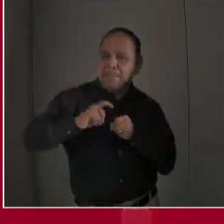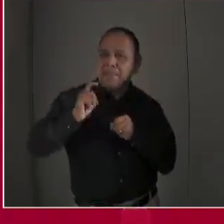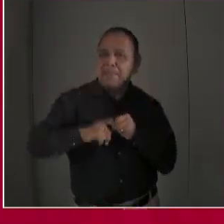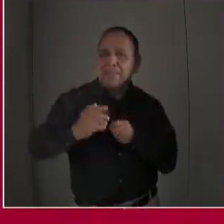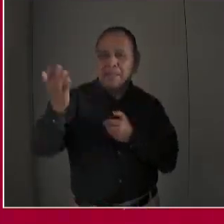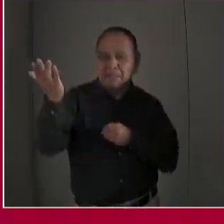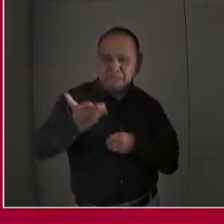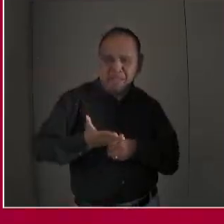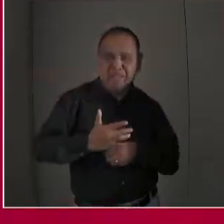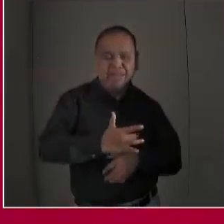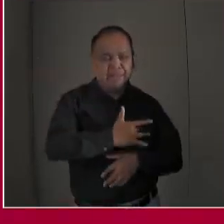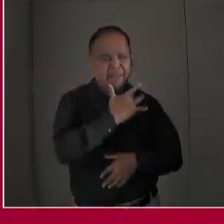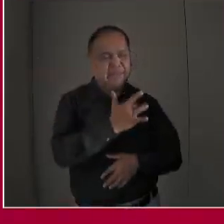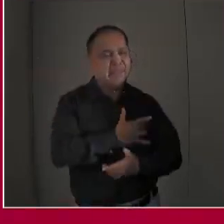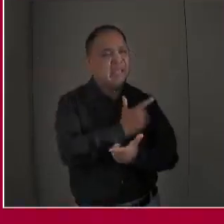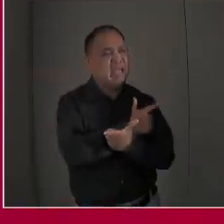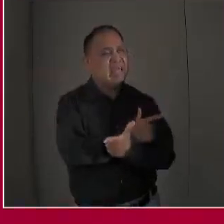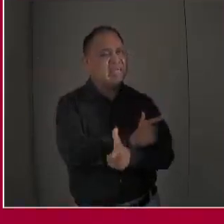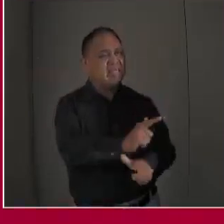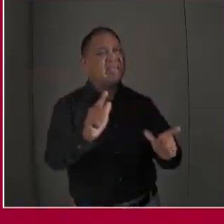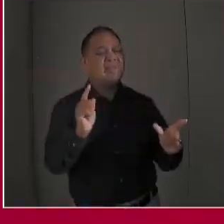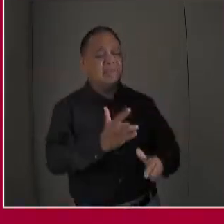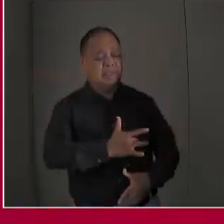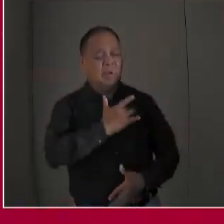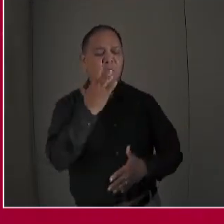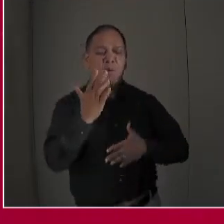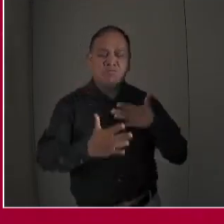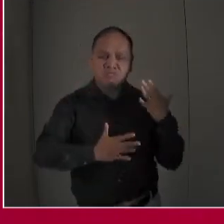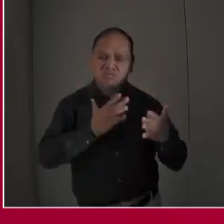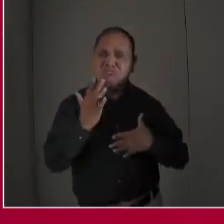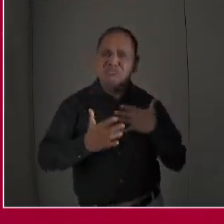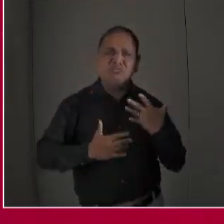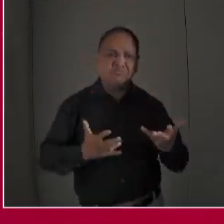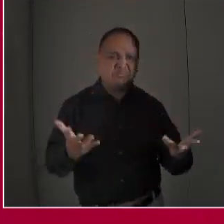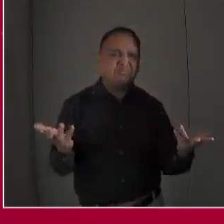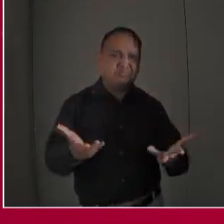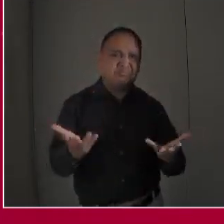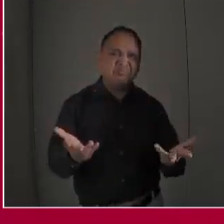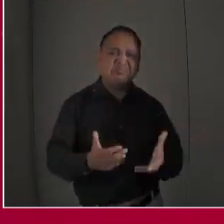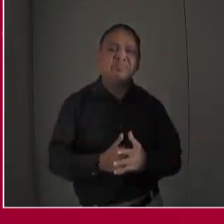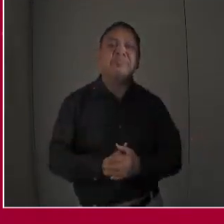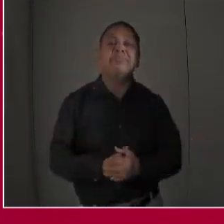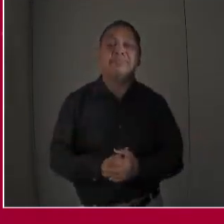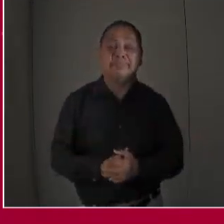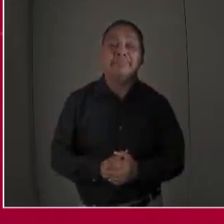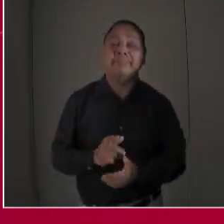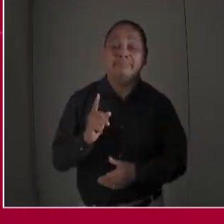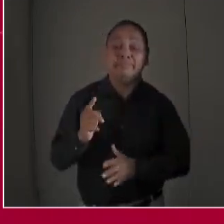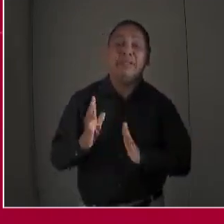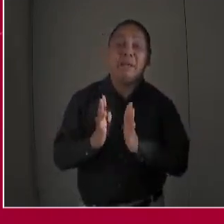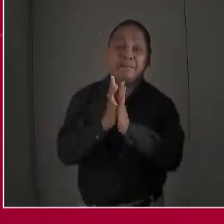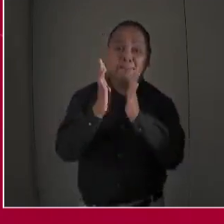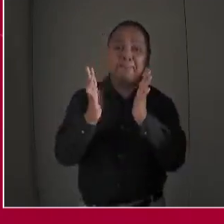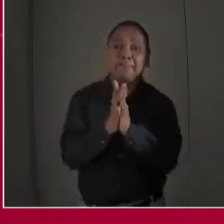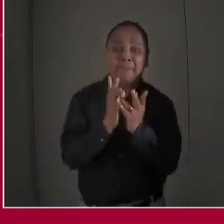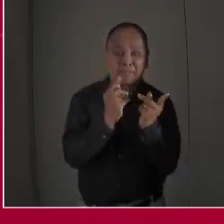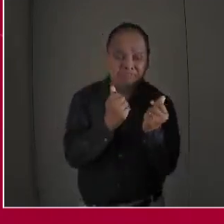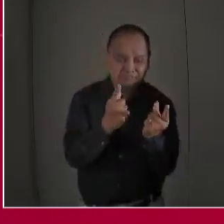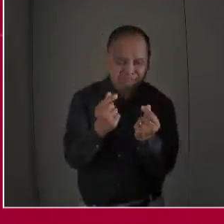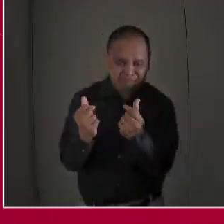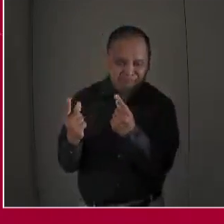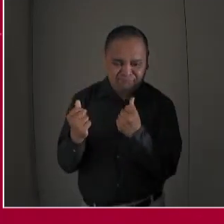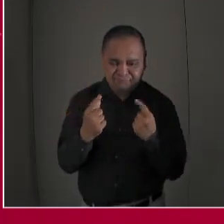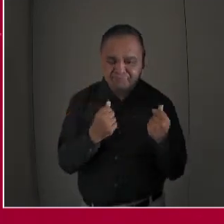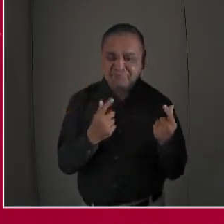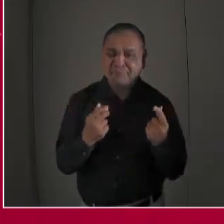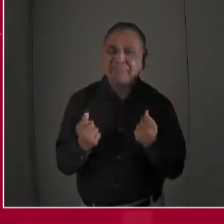sentir con la libertad y con el entusiasmo de hacerlo, de participar de manera activa dentro de